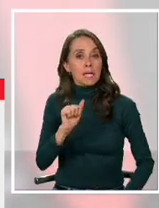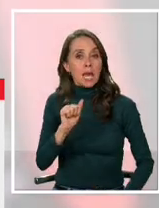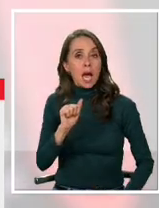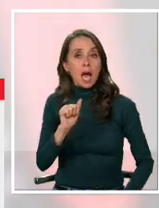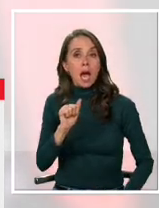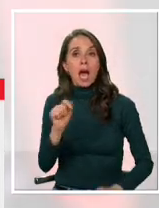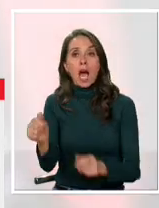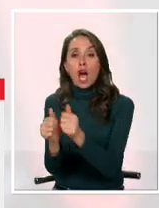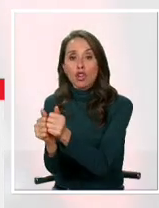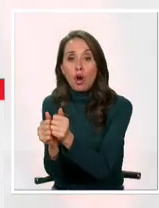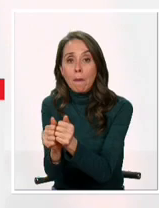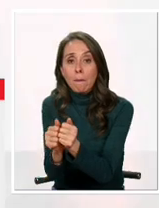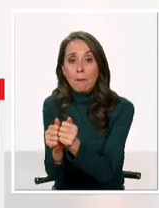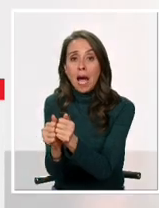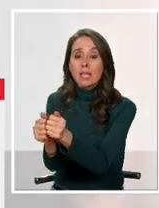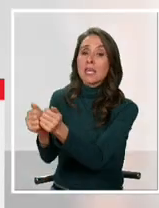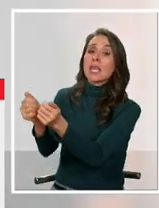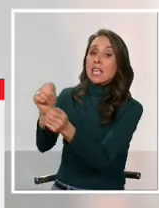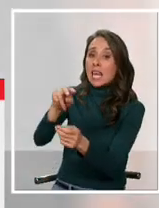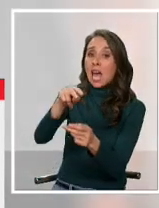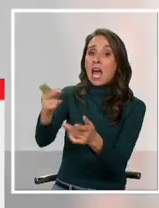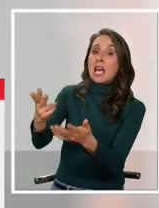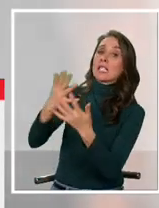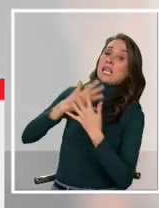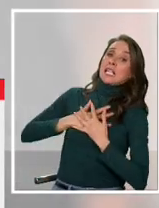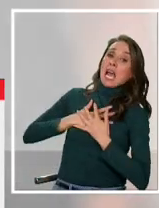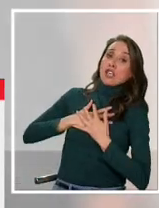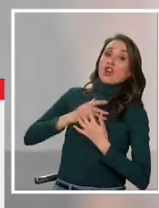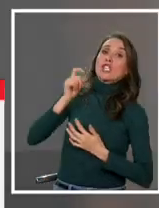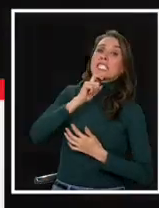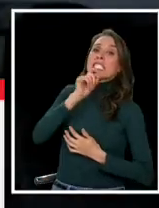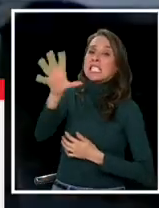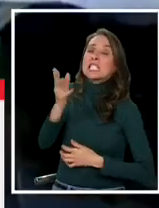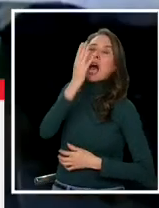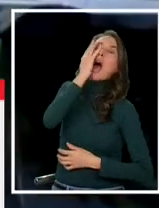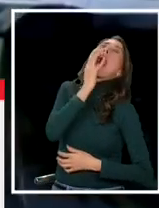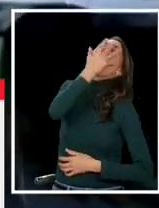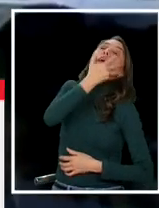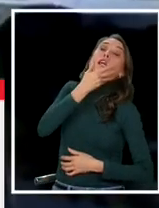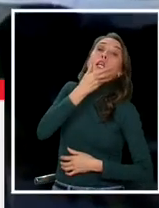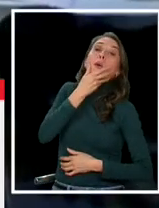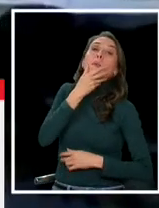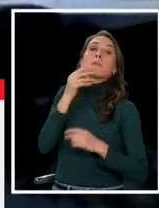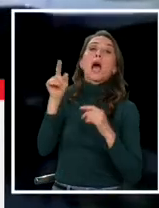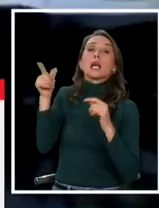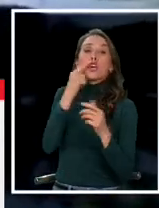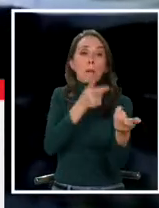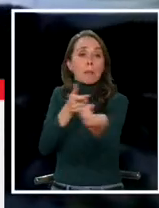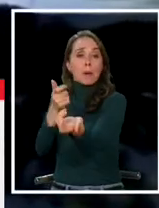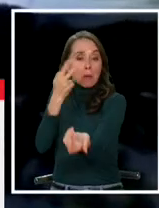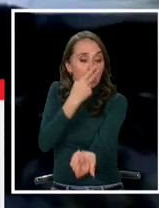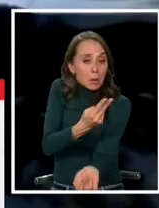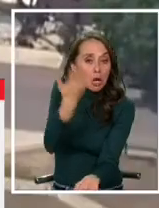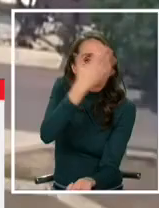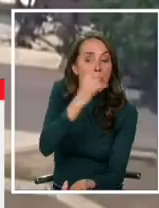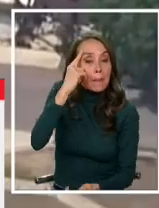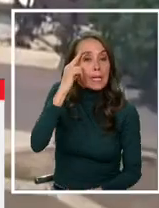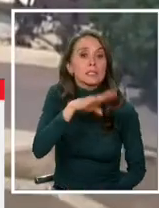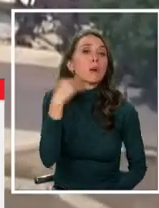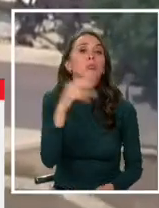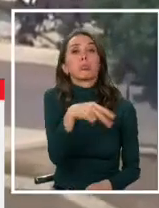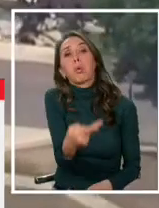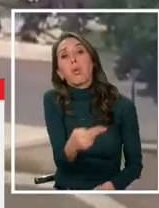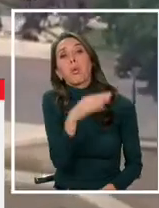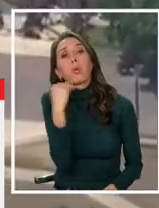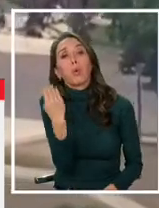sangre de una compañera sobre su cuerpo para fingir que estaba muerta y no ser detectada por el tirador solo así